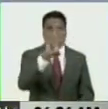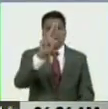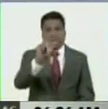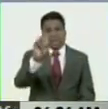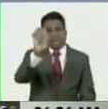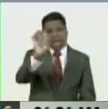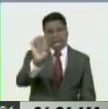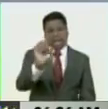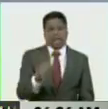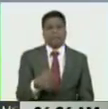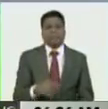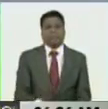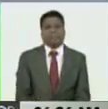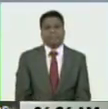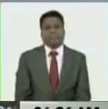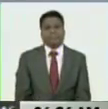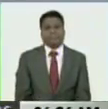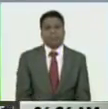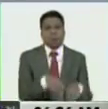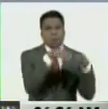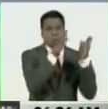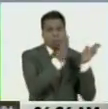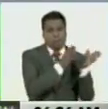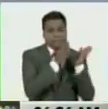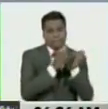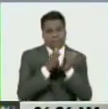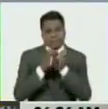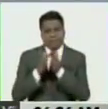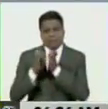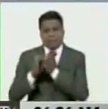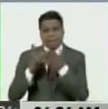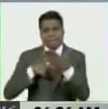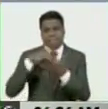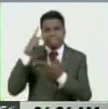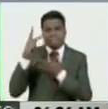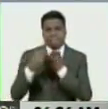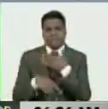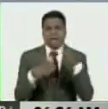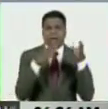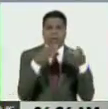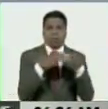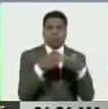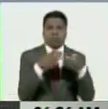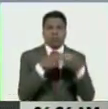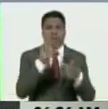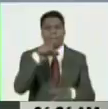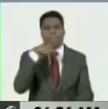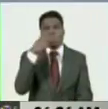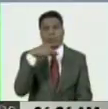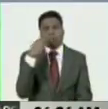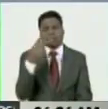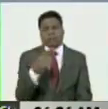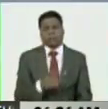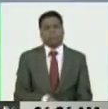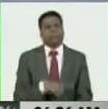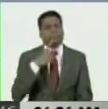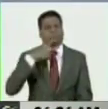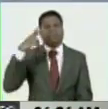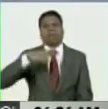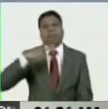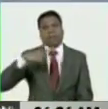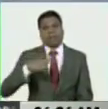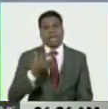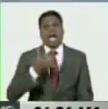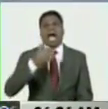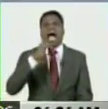en este caso al Poder Electoral, organizar los partidos políticos, ¿no? Ciertamente hay